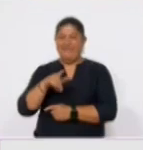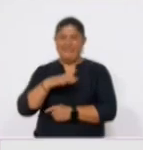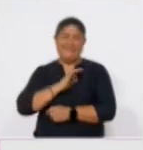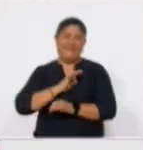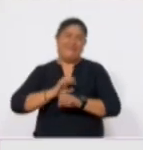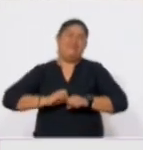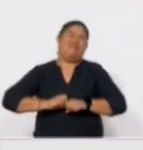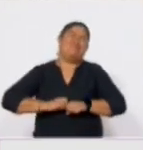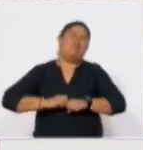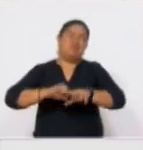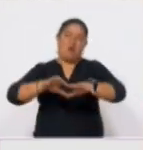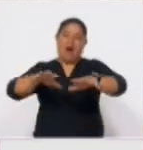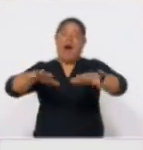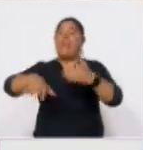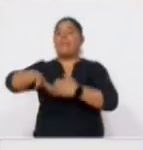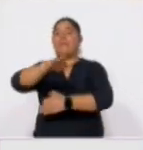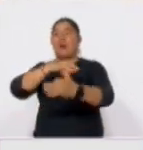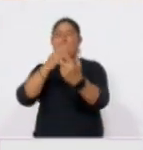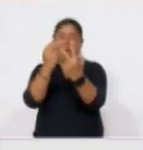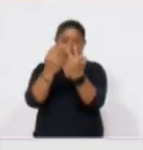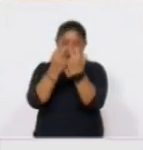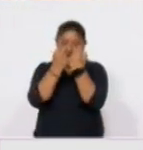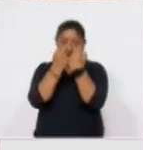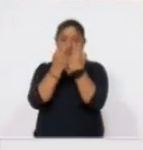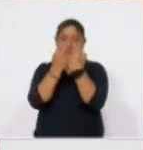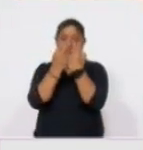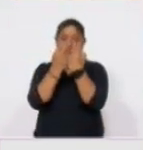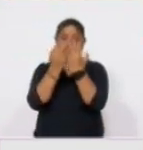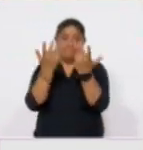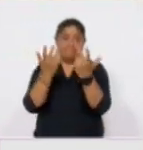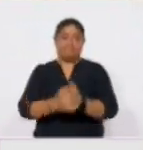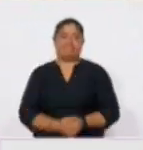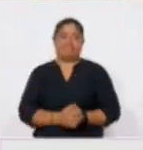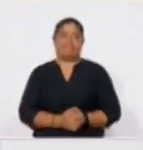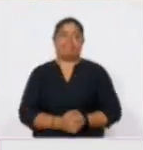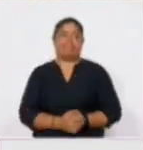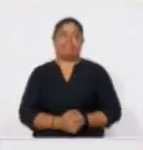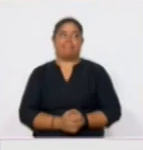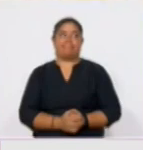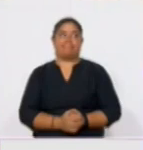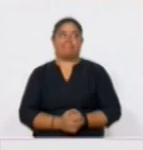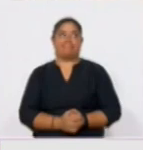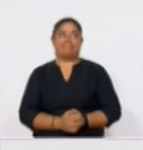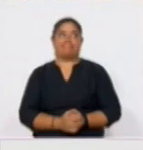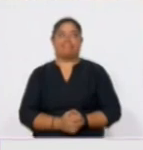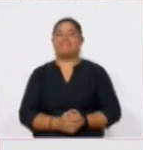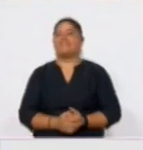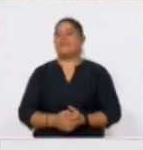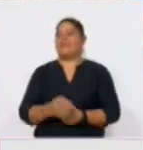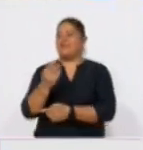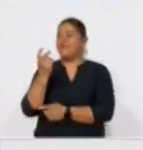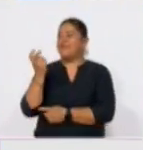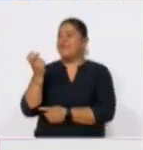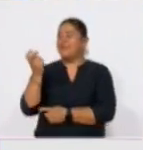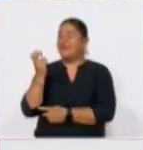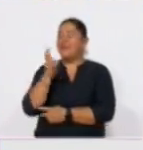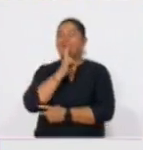audiencias. Un evento realmente histórico, yo creo que es una noticia para todos los tlaxcaltecas saber